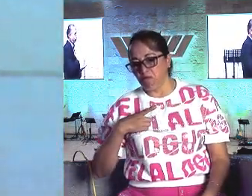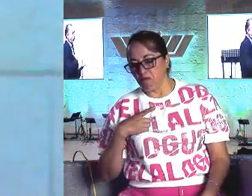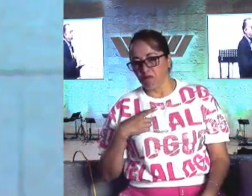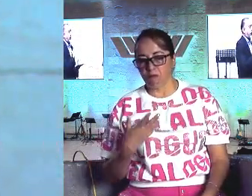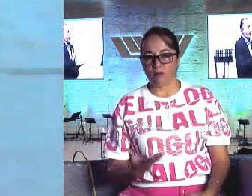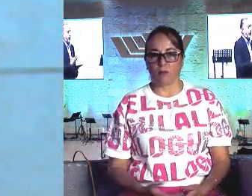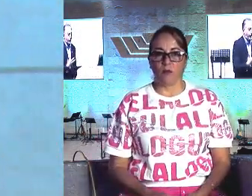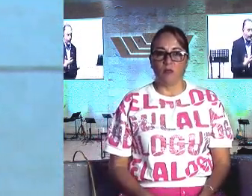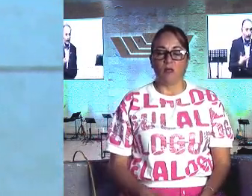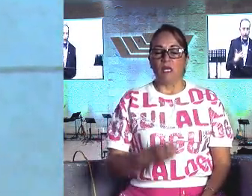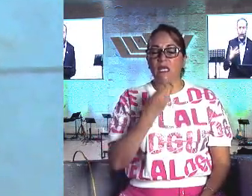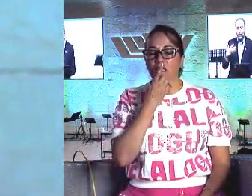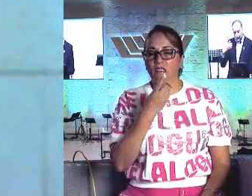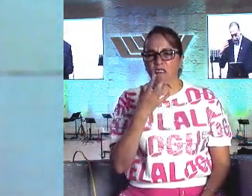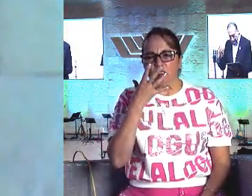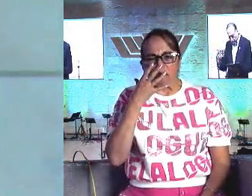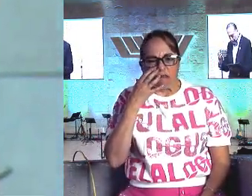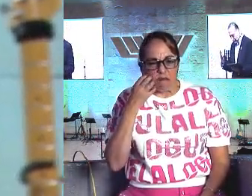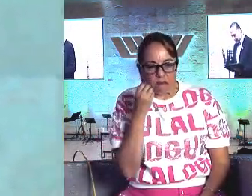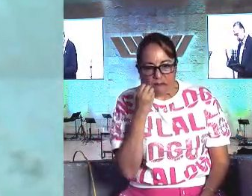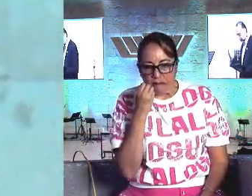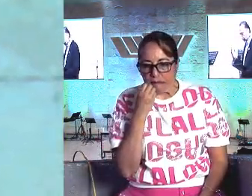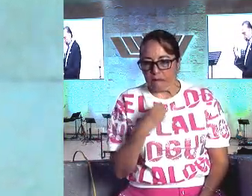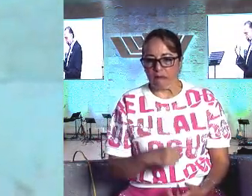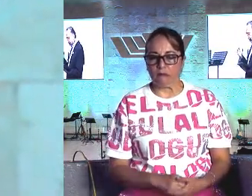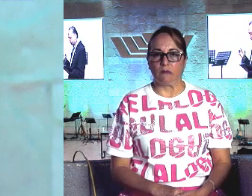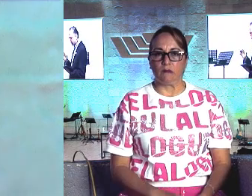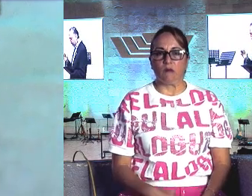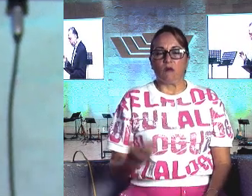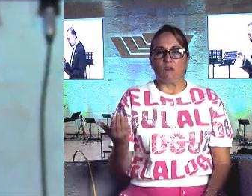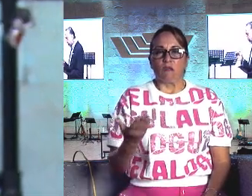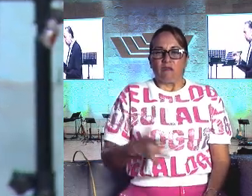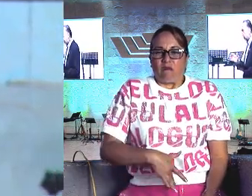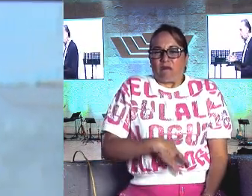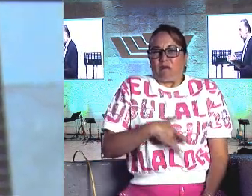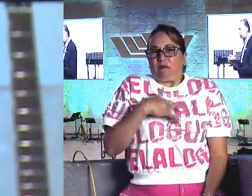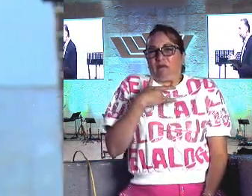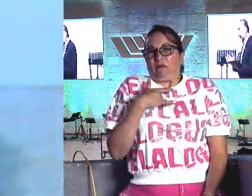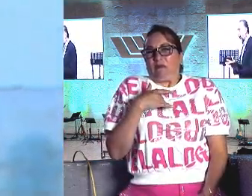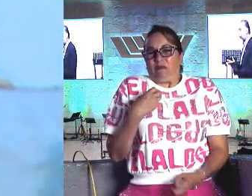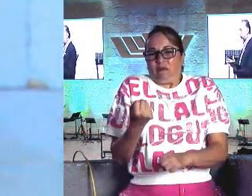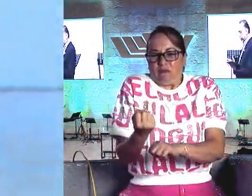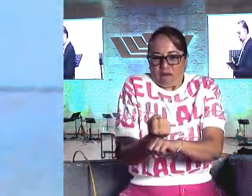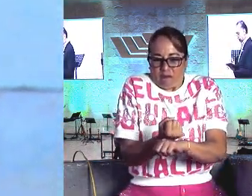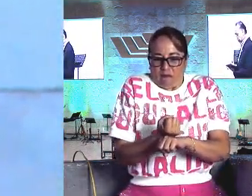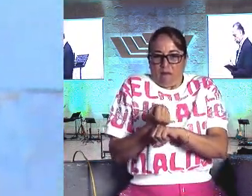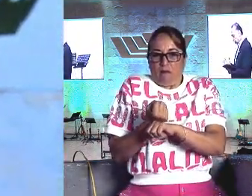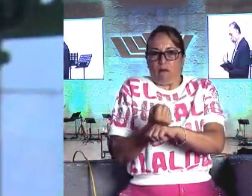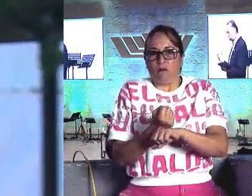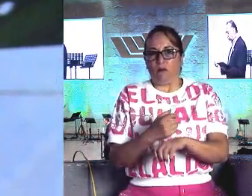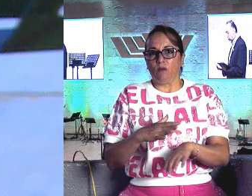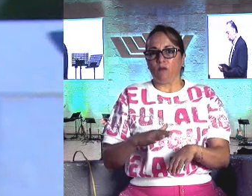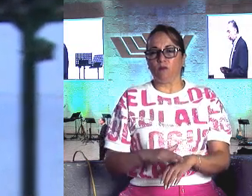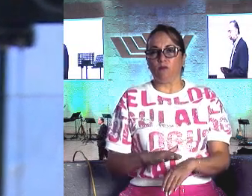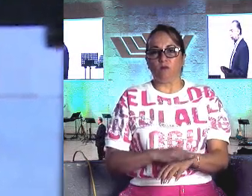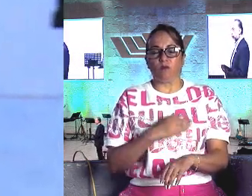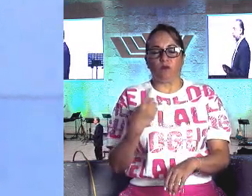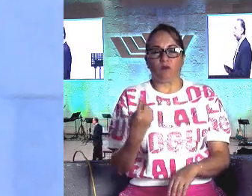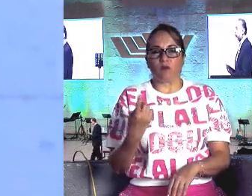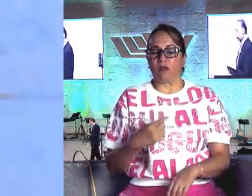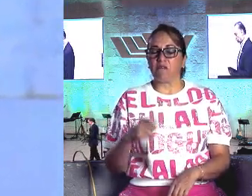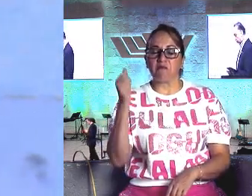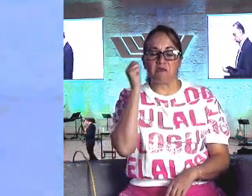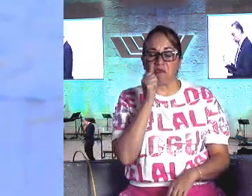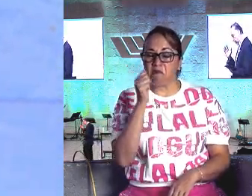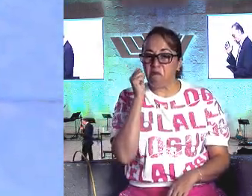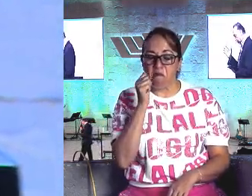lo amargan, las deudas le hacen sentir esclavo, porque a lo mejor pide un préstamo, porque a